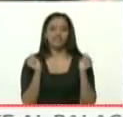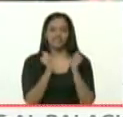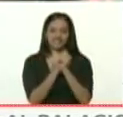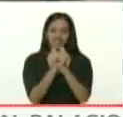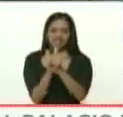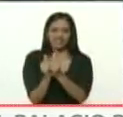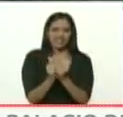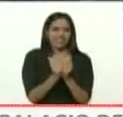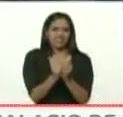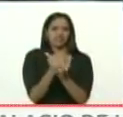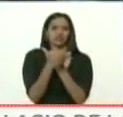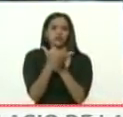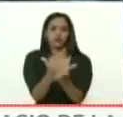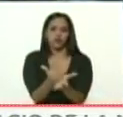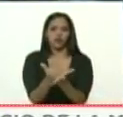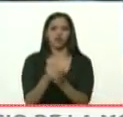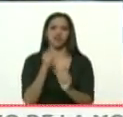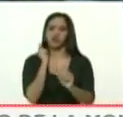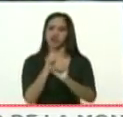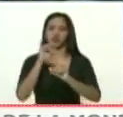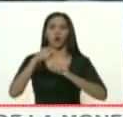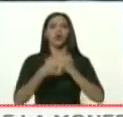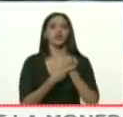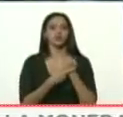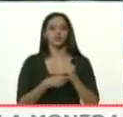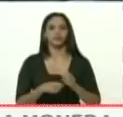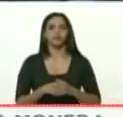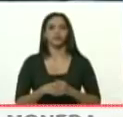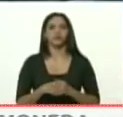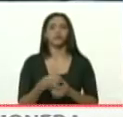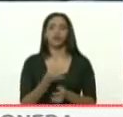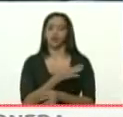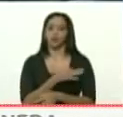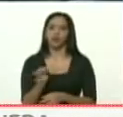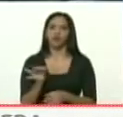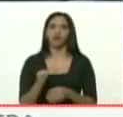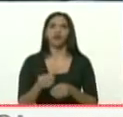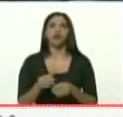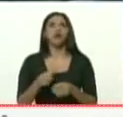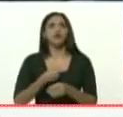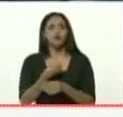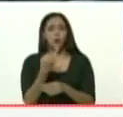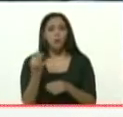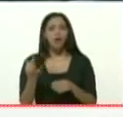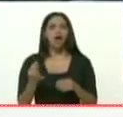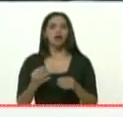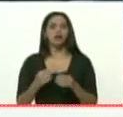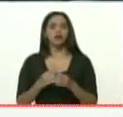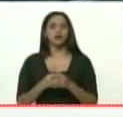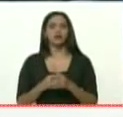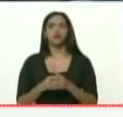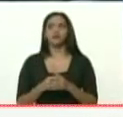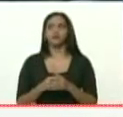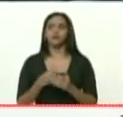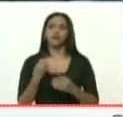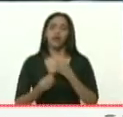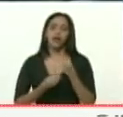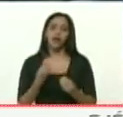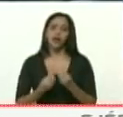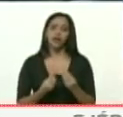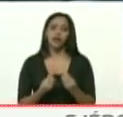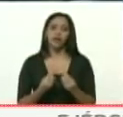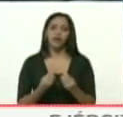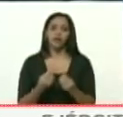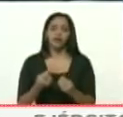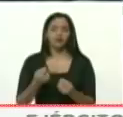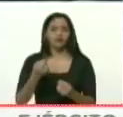uno de los colaboradores directos de Juan Guaidó. Correcto. Son varios frentes que toca afrontar desde el punto de vista de